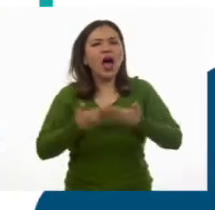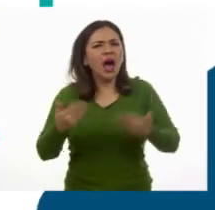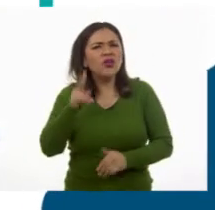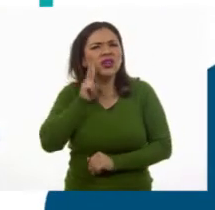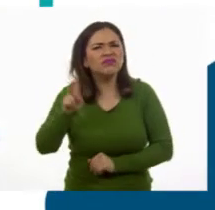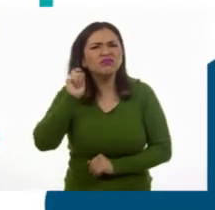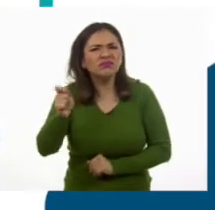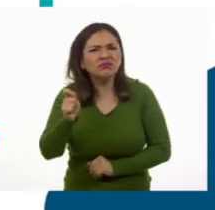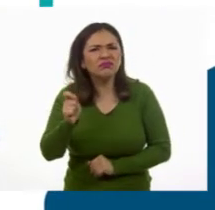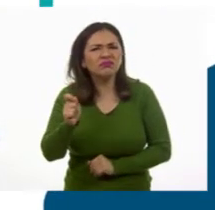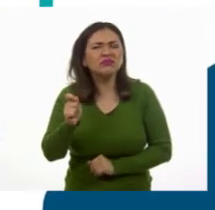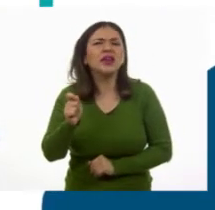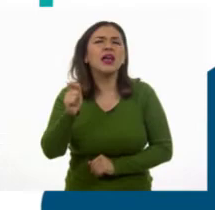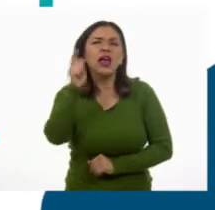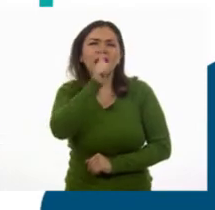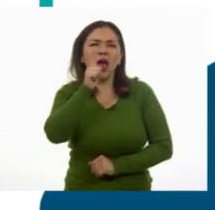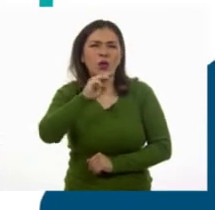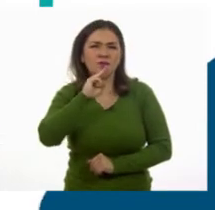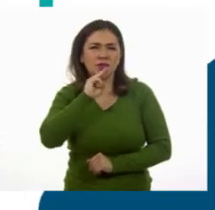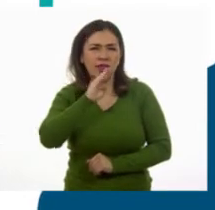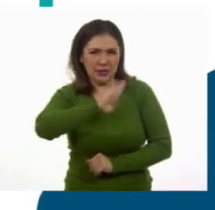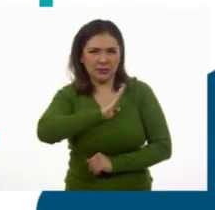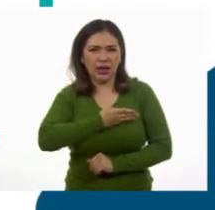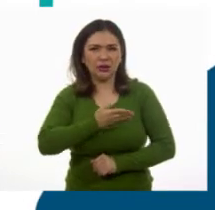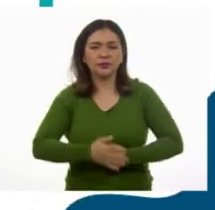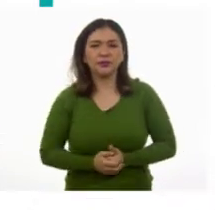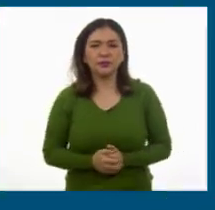continuación, Lengua Materna.